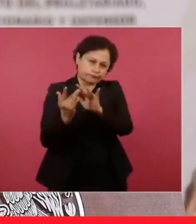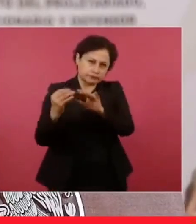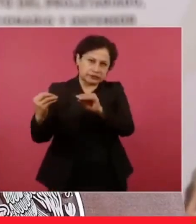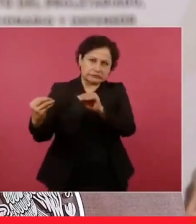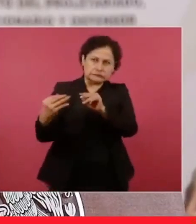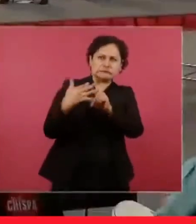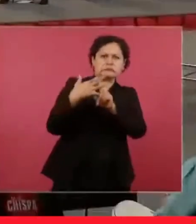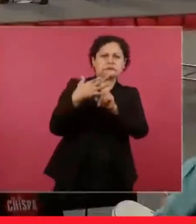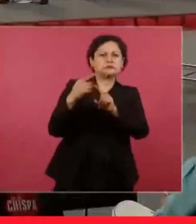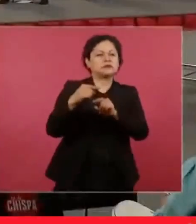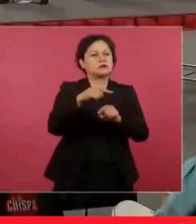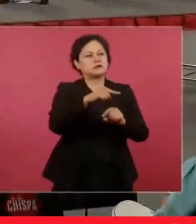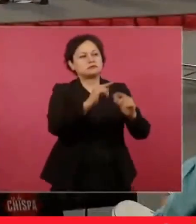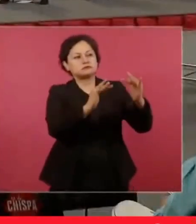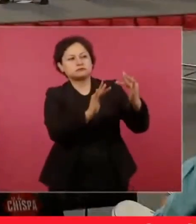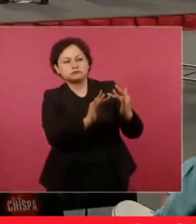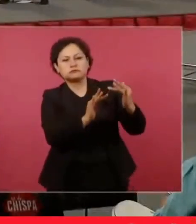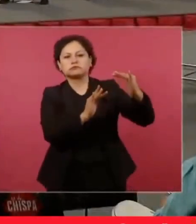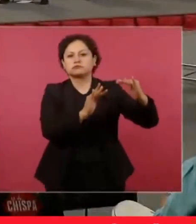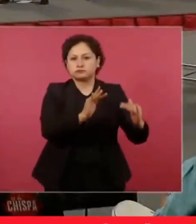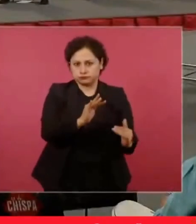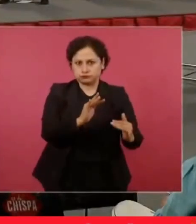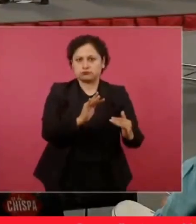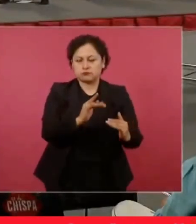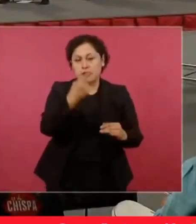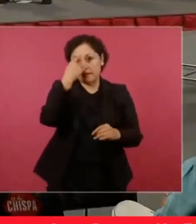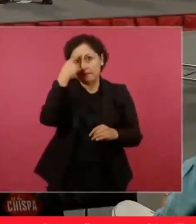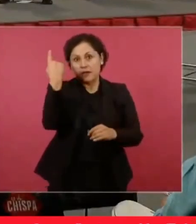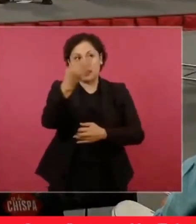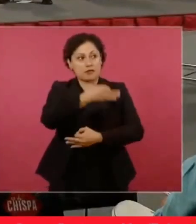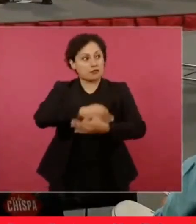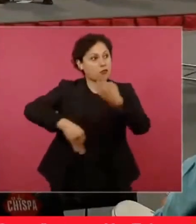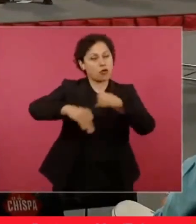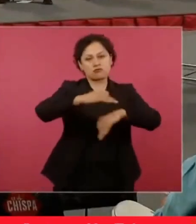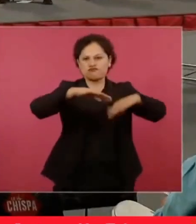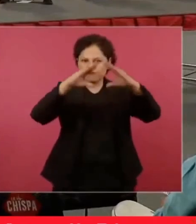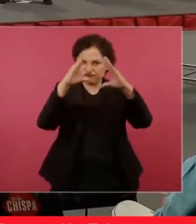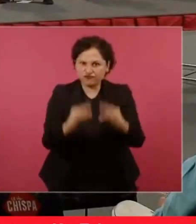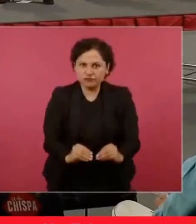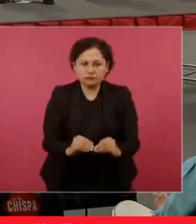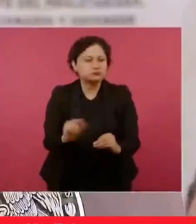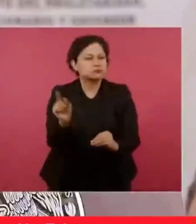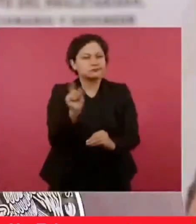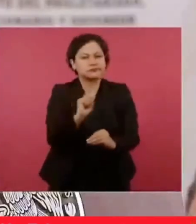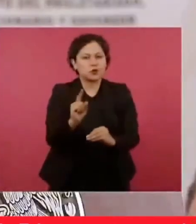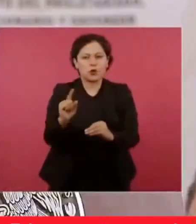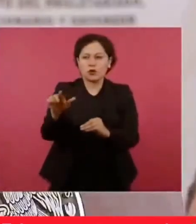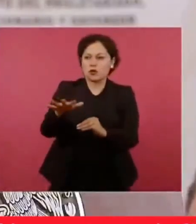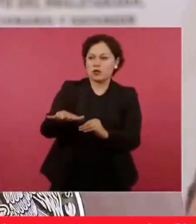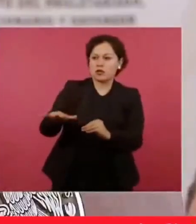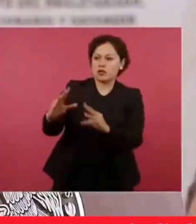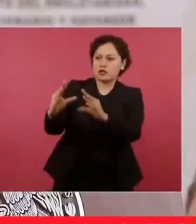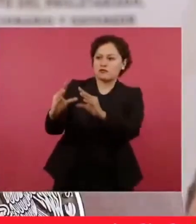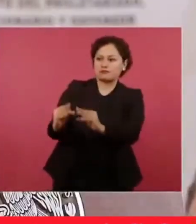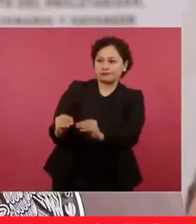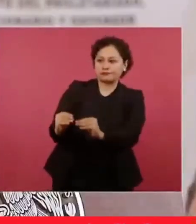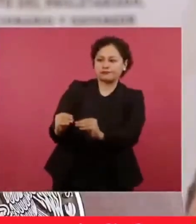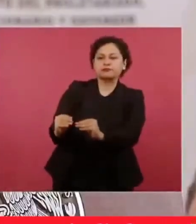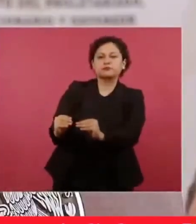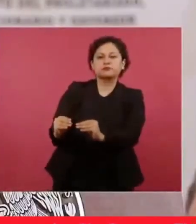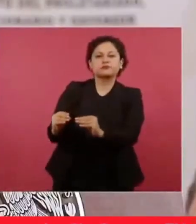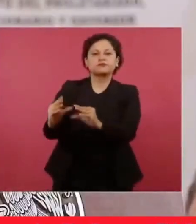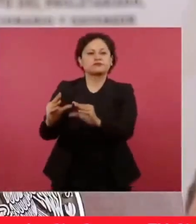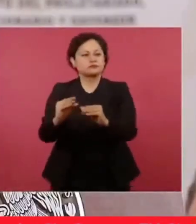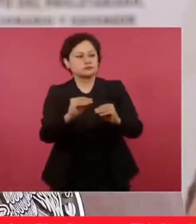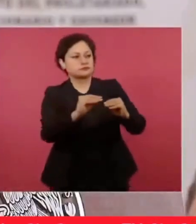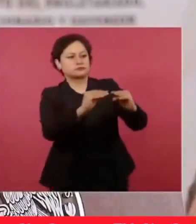adicionalmente no se afectan a todos los usuarios de manera simultánea, sino que se van desconectando bloque por bloque y también se recuperan de